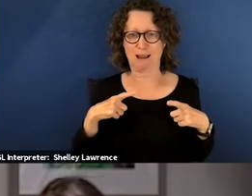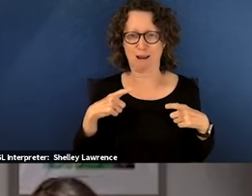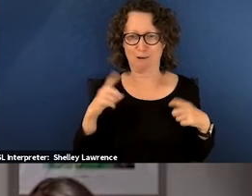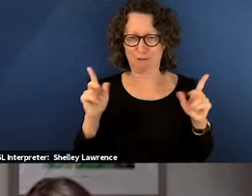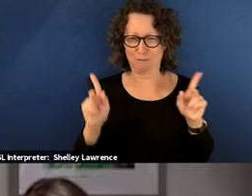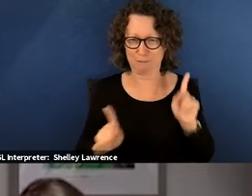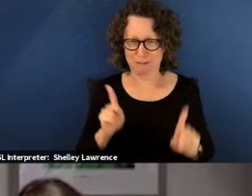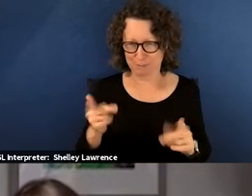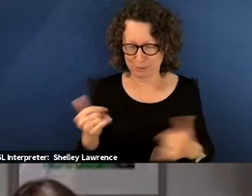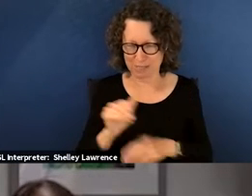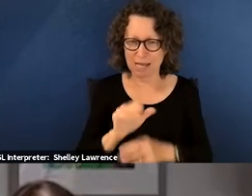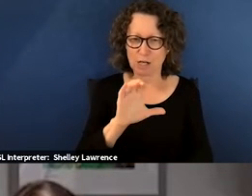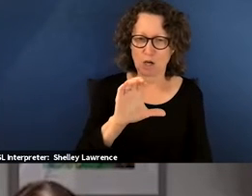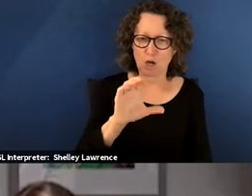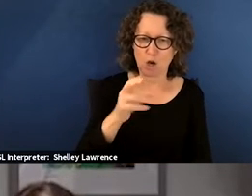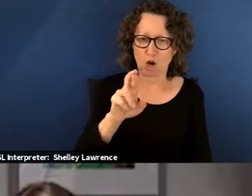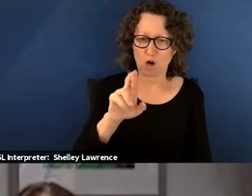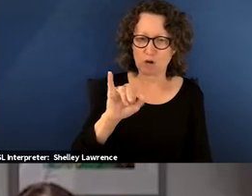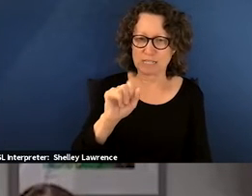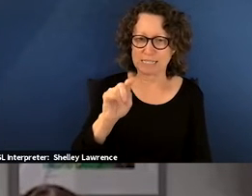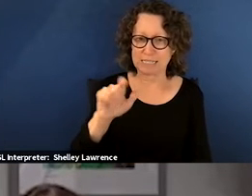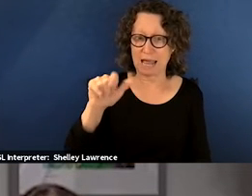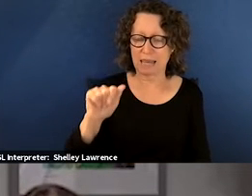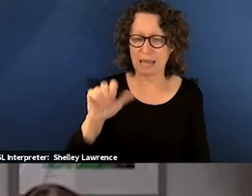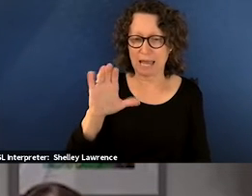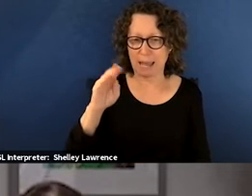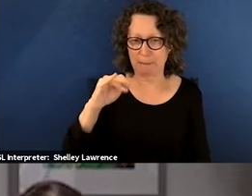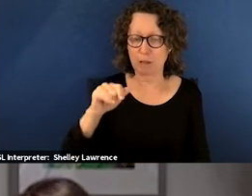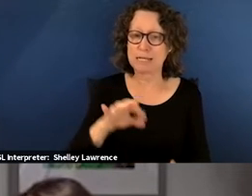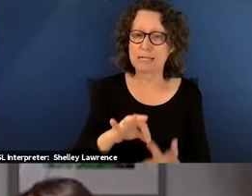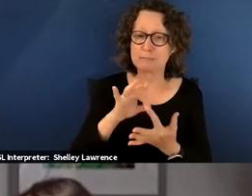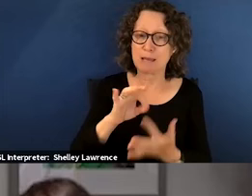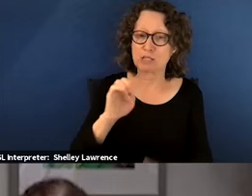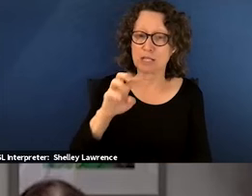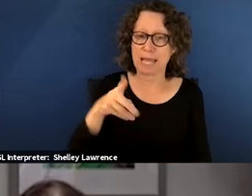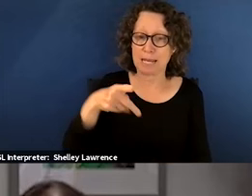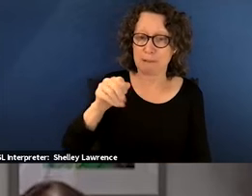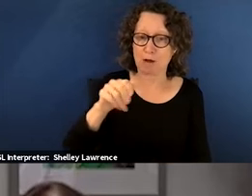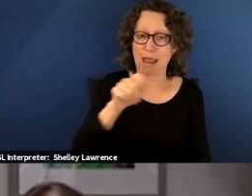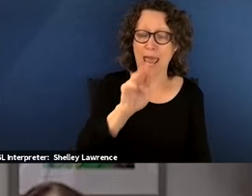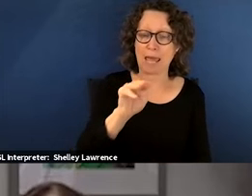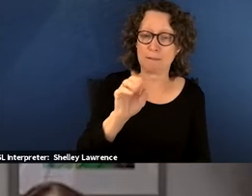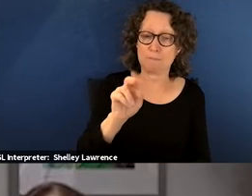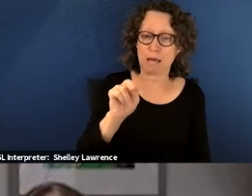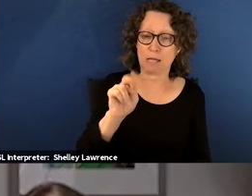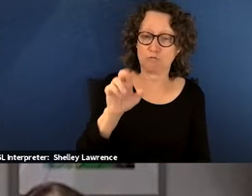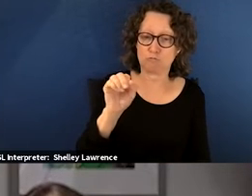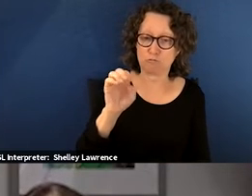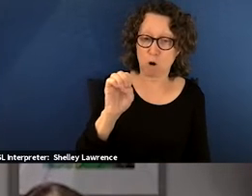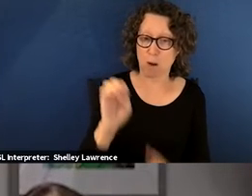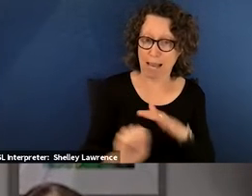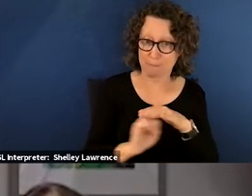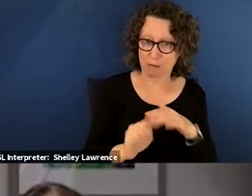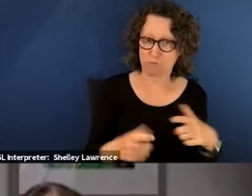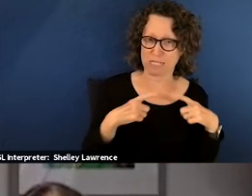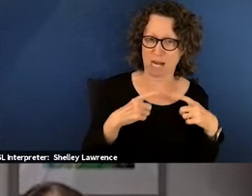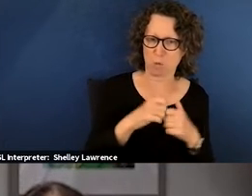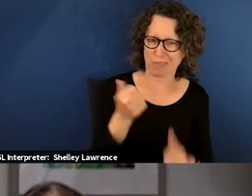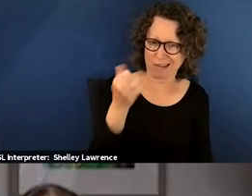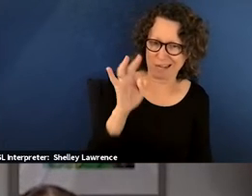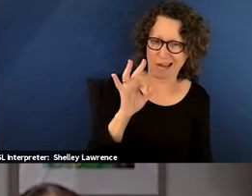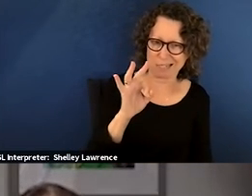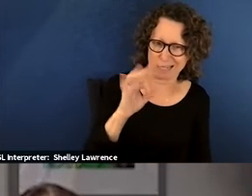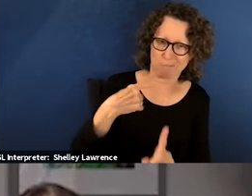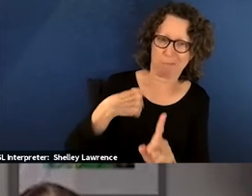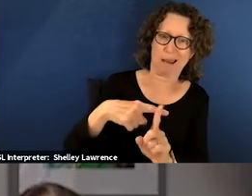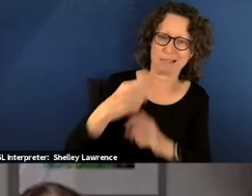jubilados. Primeramente, a Christella Campbell, que es una maestra auxiliar docente de educación especial en Monroe,